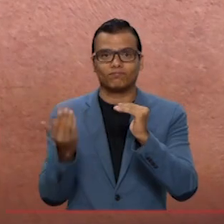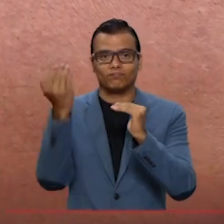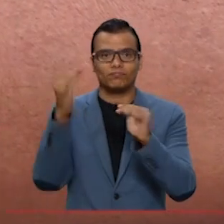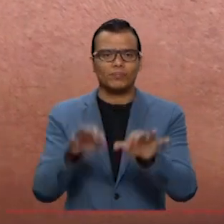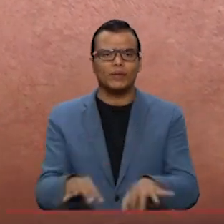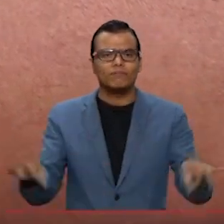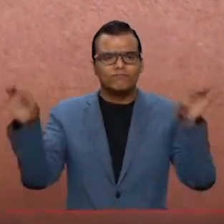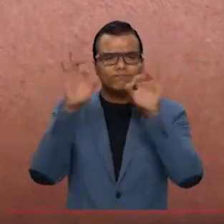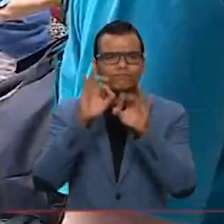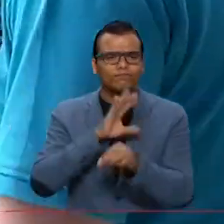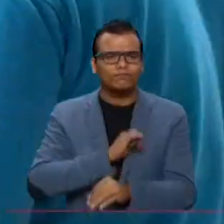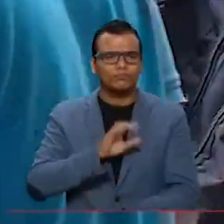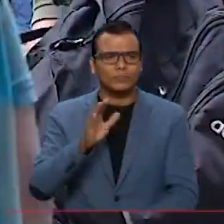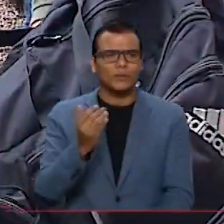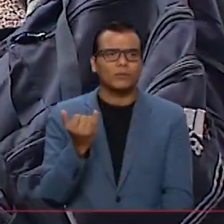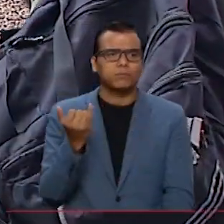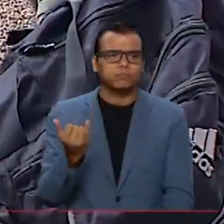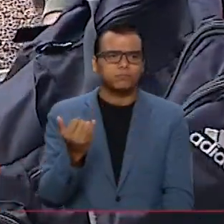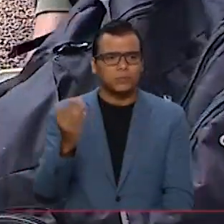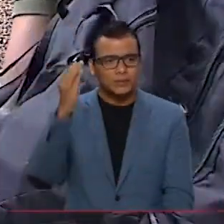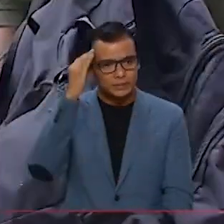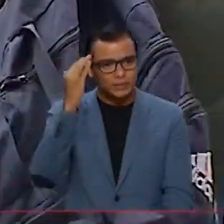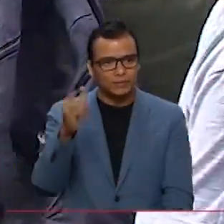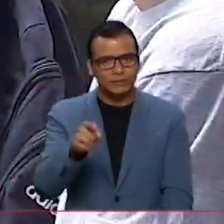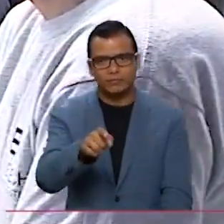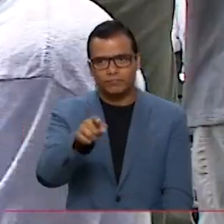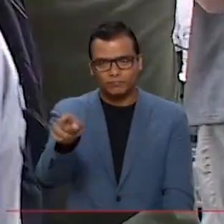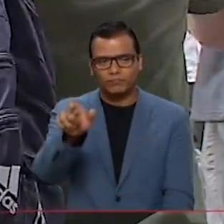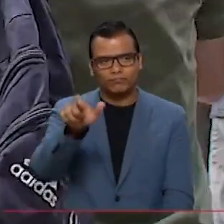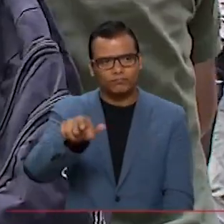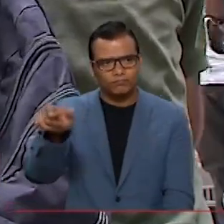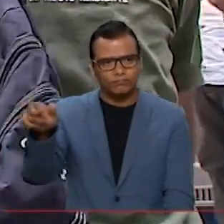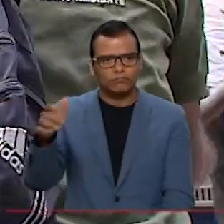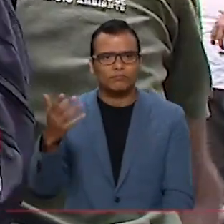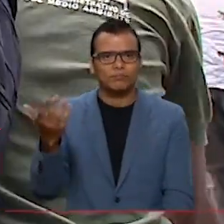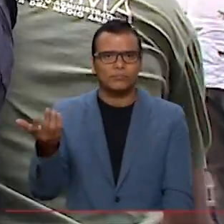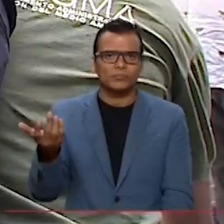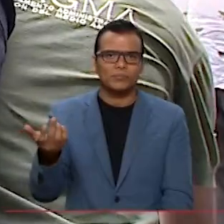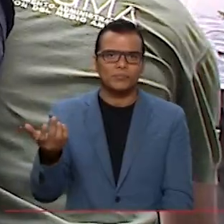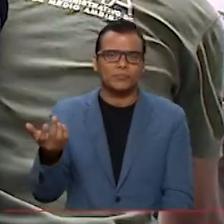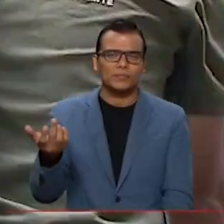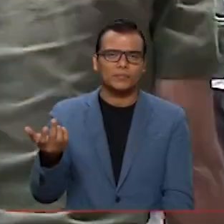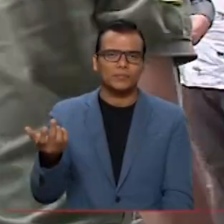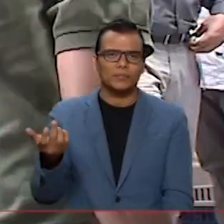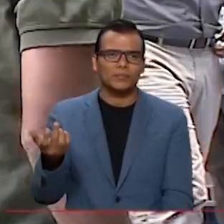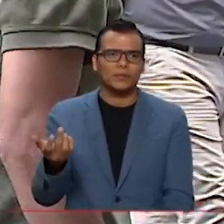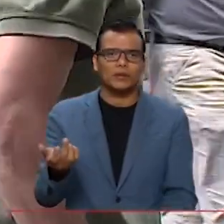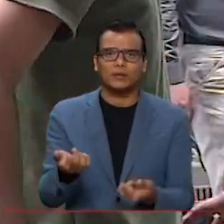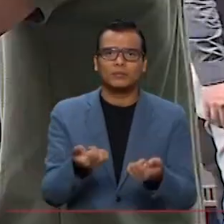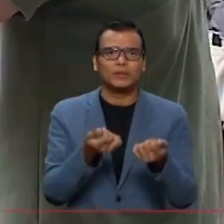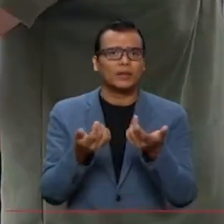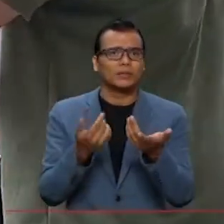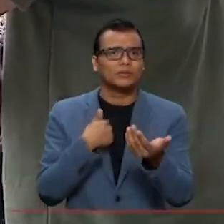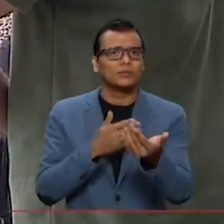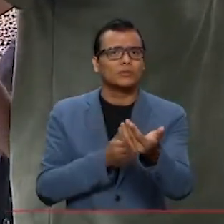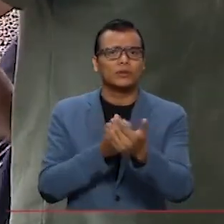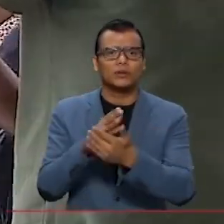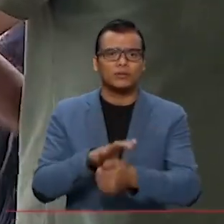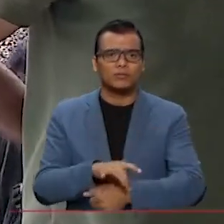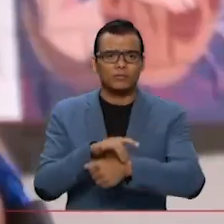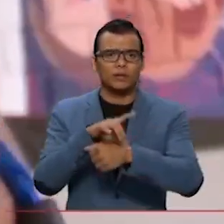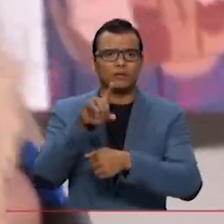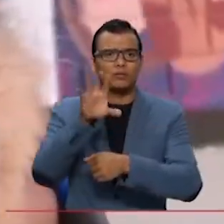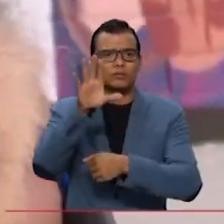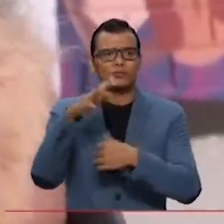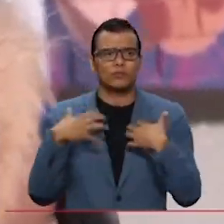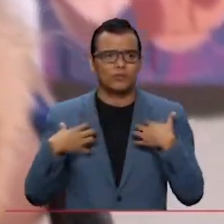porque atiende a sectores en estado de vulnerabilidad que de otra manera no tienen los recursos económicos para